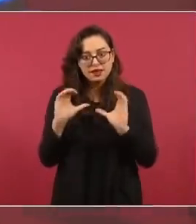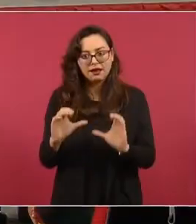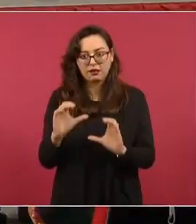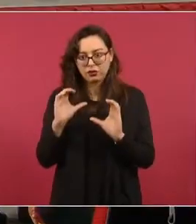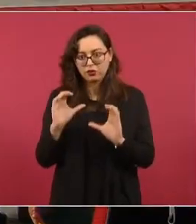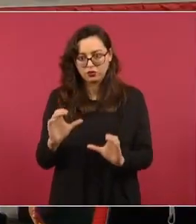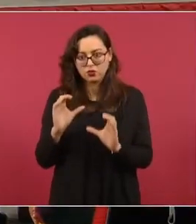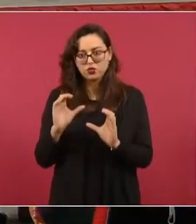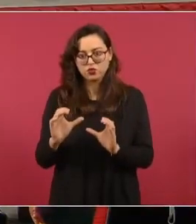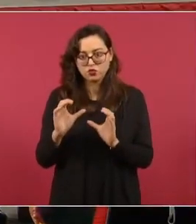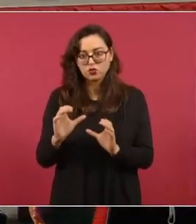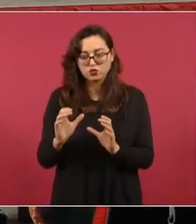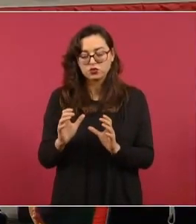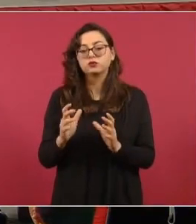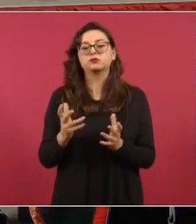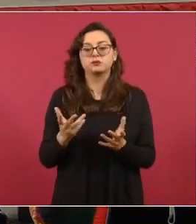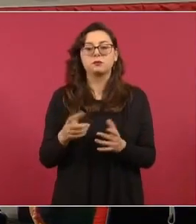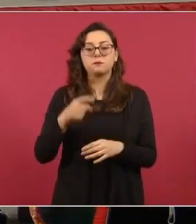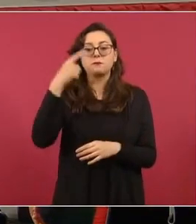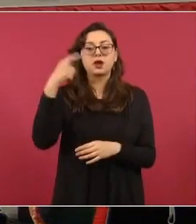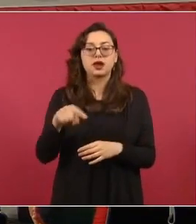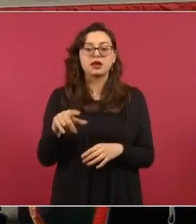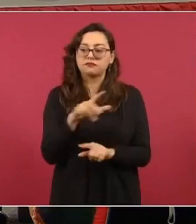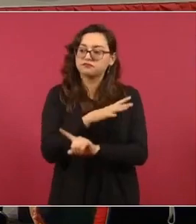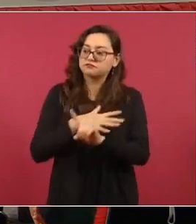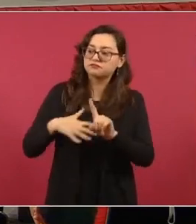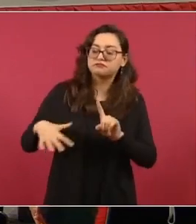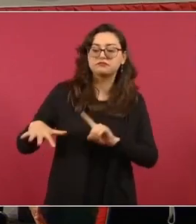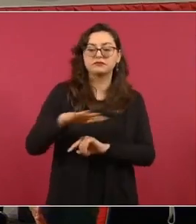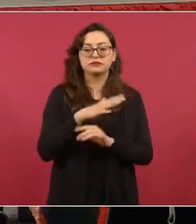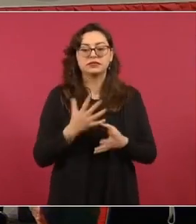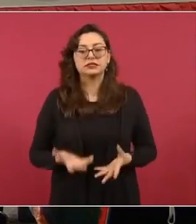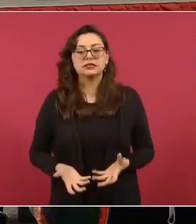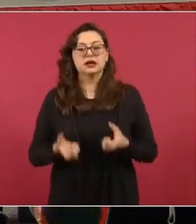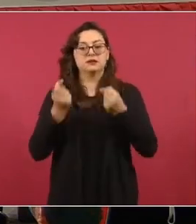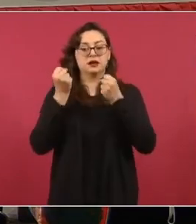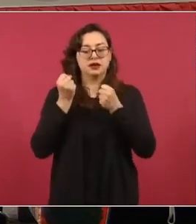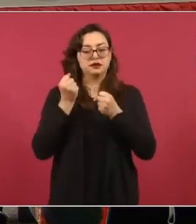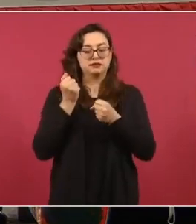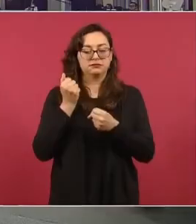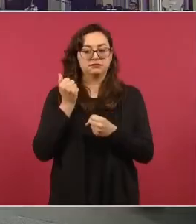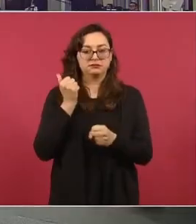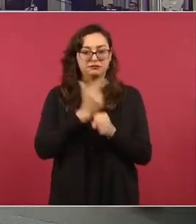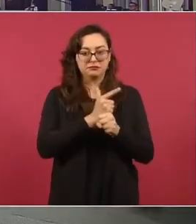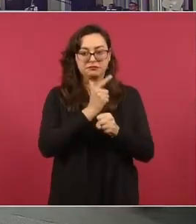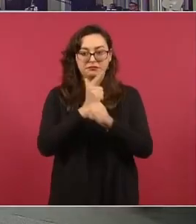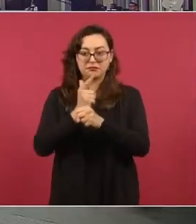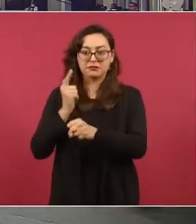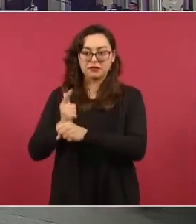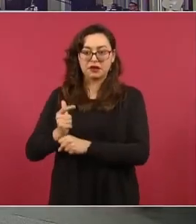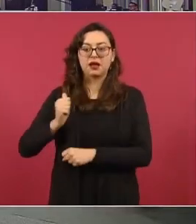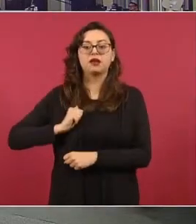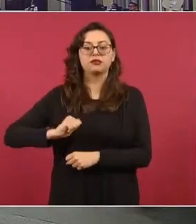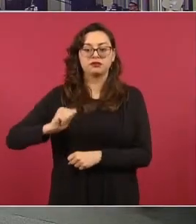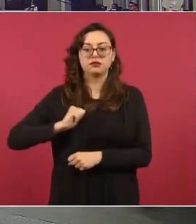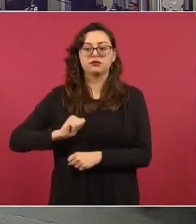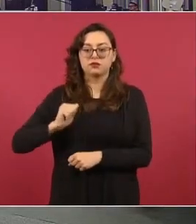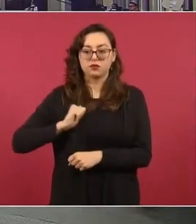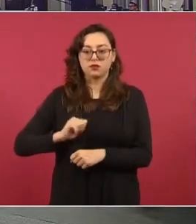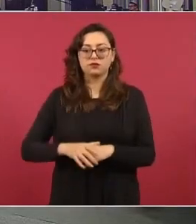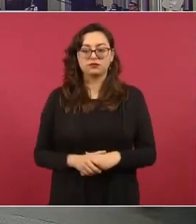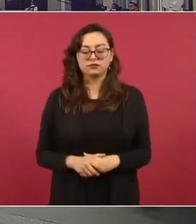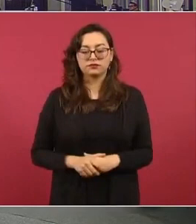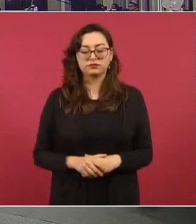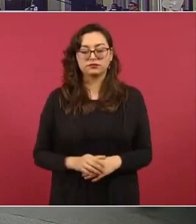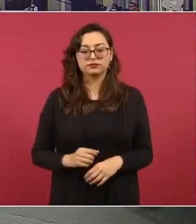estamos rescatando vestigios arqueológicos. Pero tu